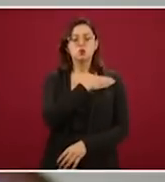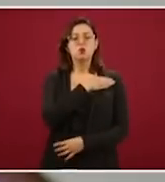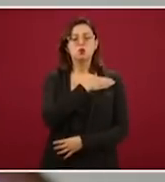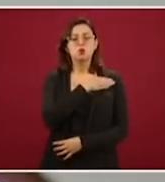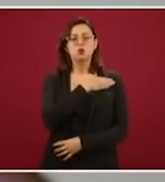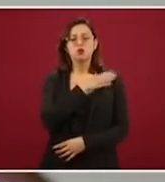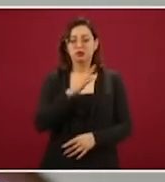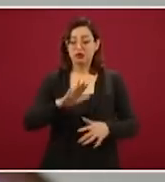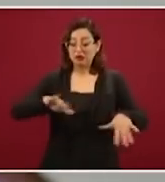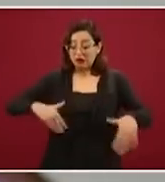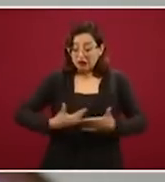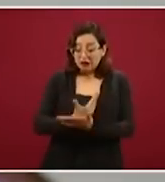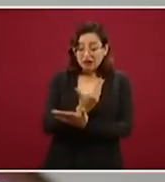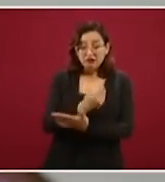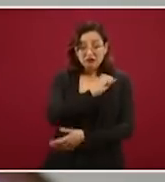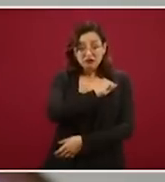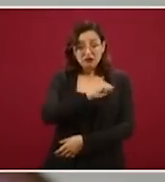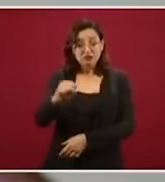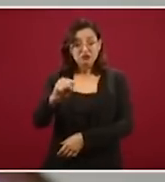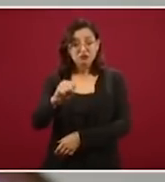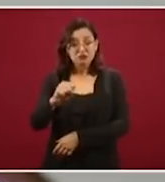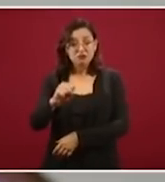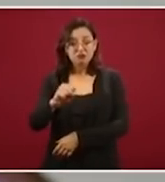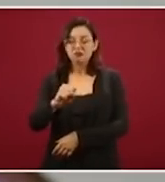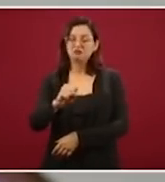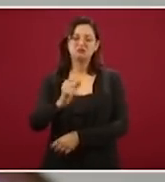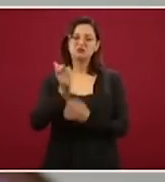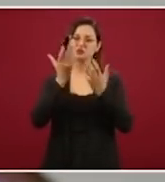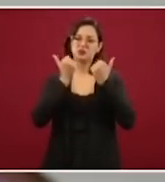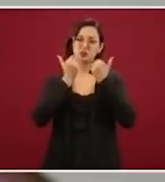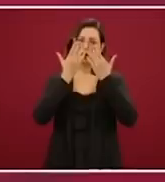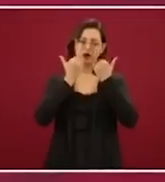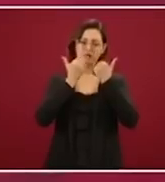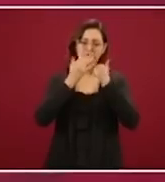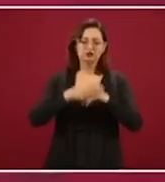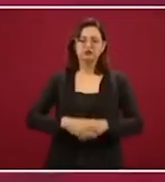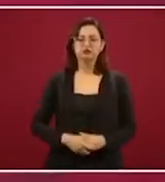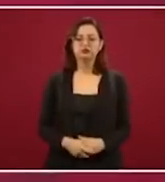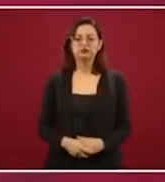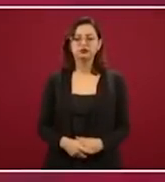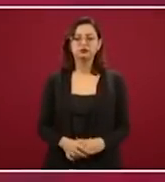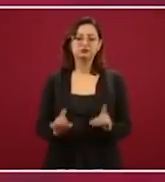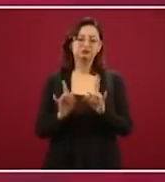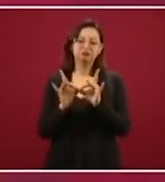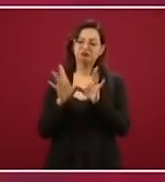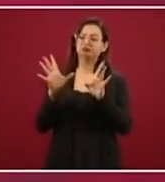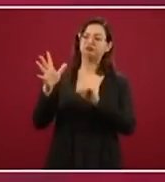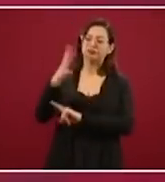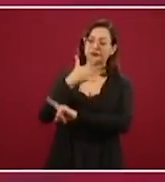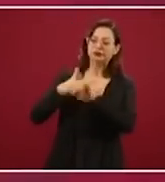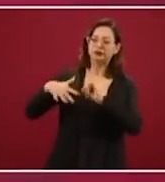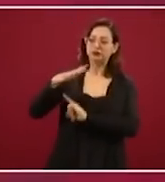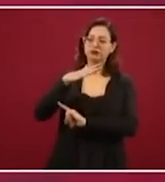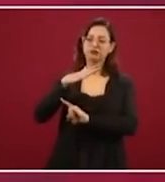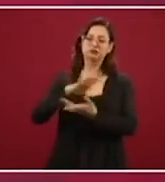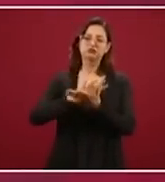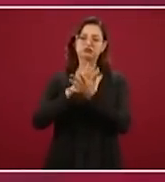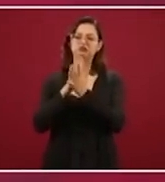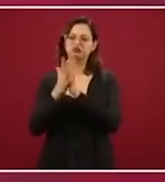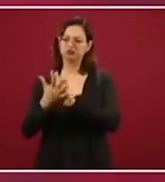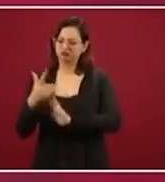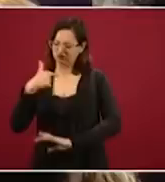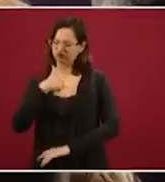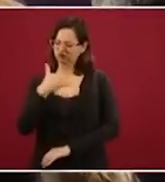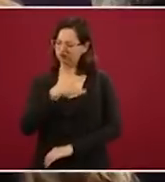no nacemos malos, son las circunstancias, y lo tengo probado.